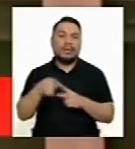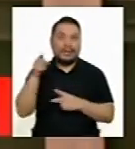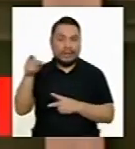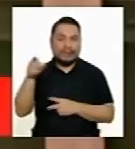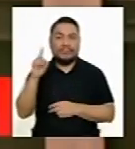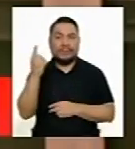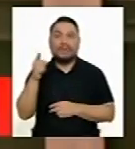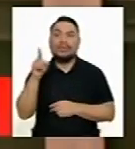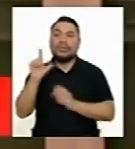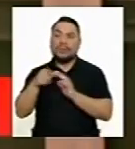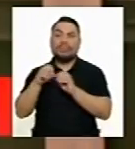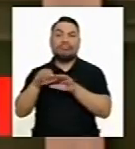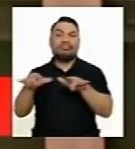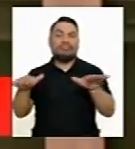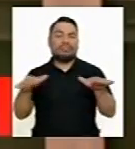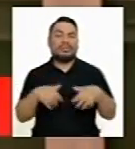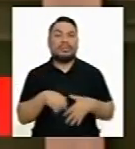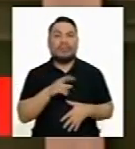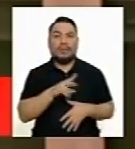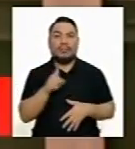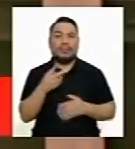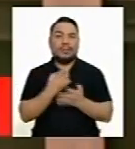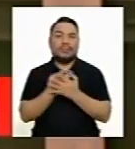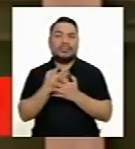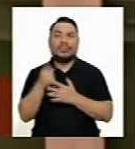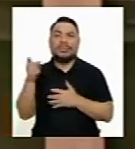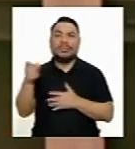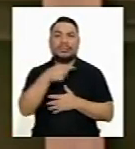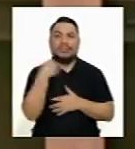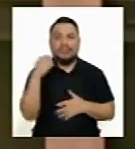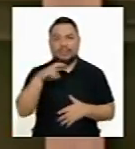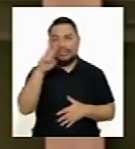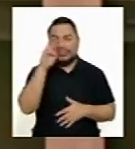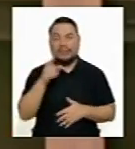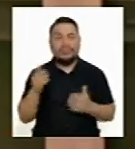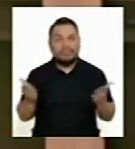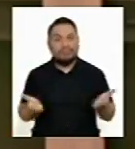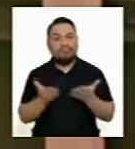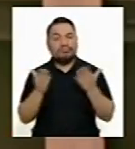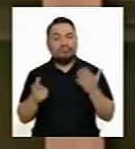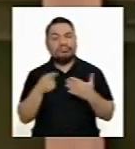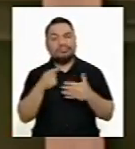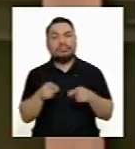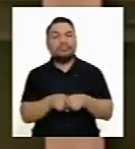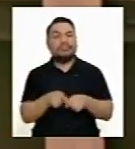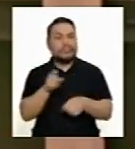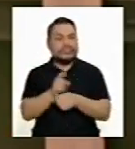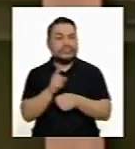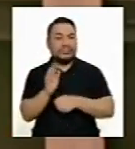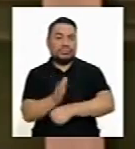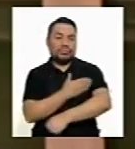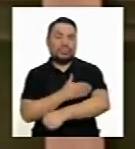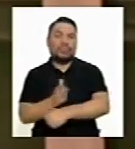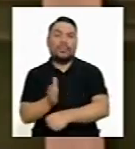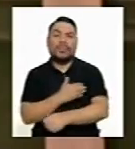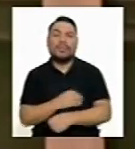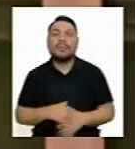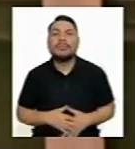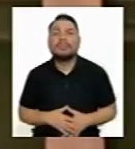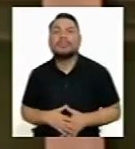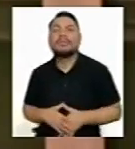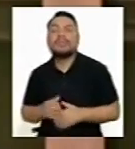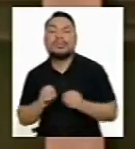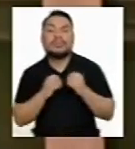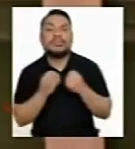actualmente estamos en 21 establecimientos penitenciarios a nivel nacional promoviendo la propuesta pedagógica de Orquestando. Orquestando es una